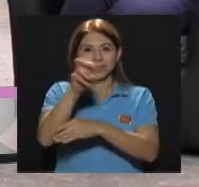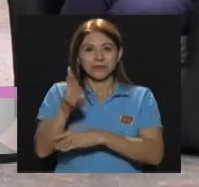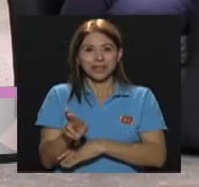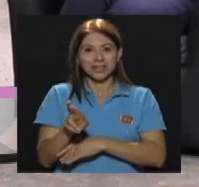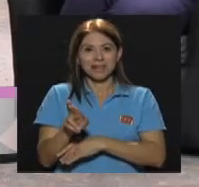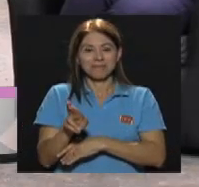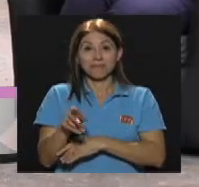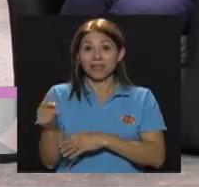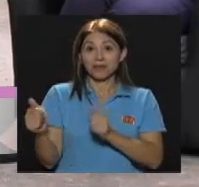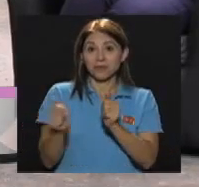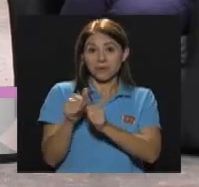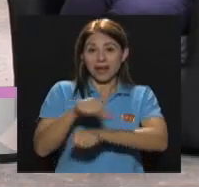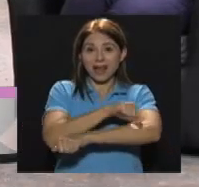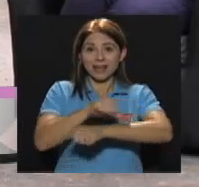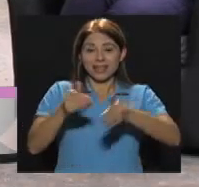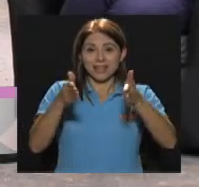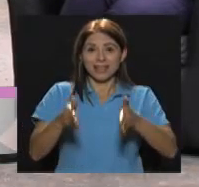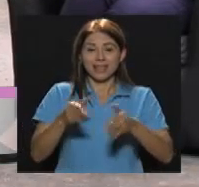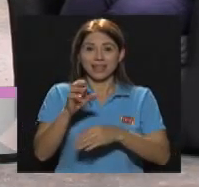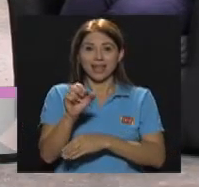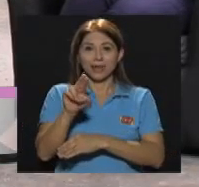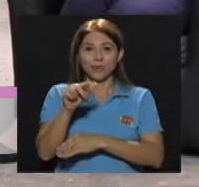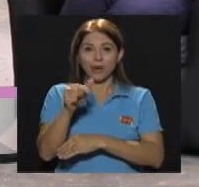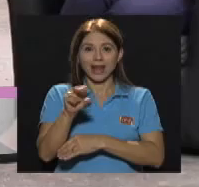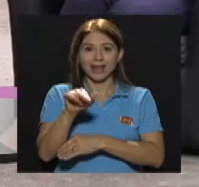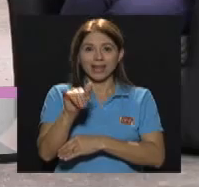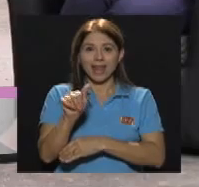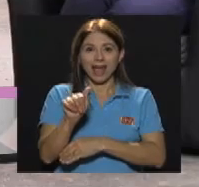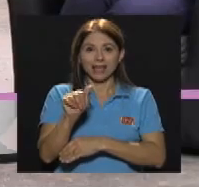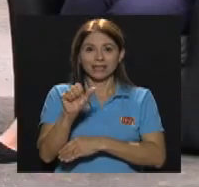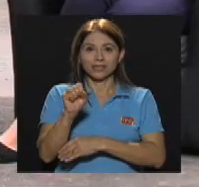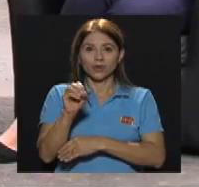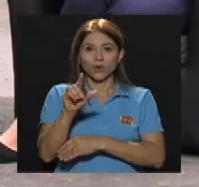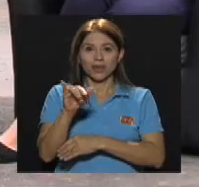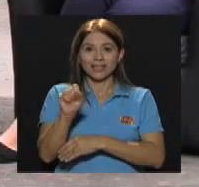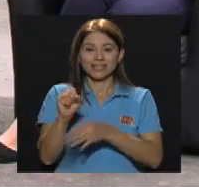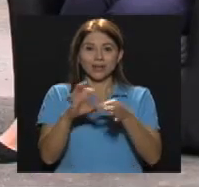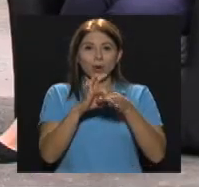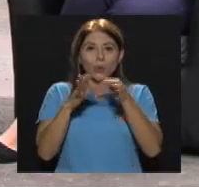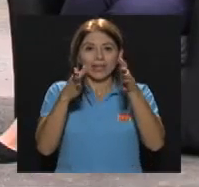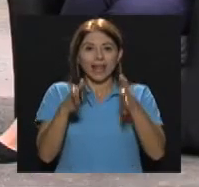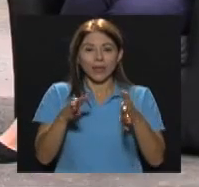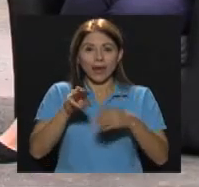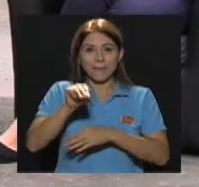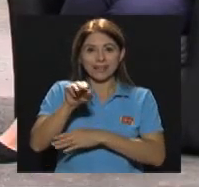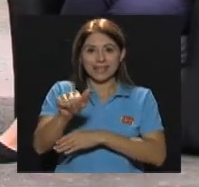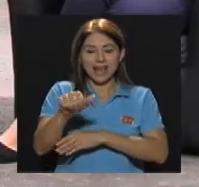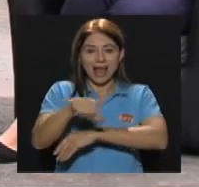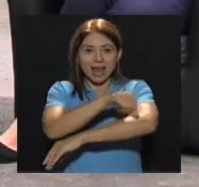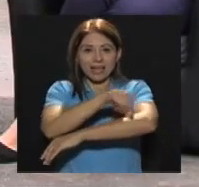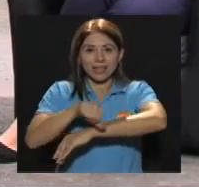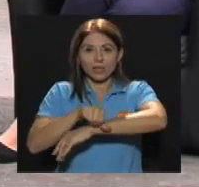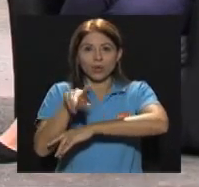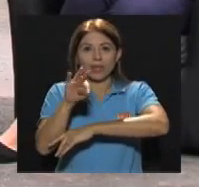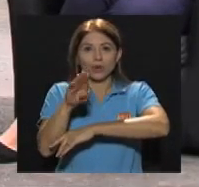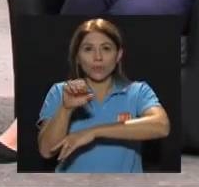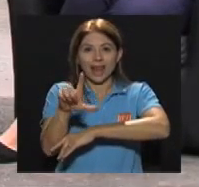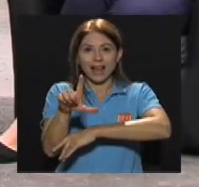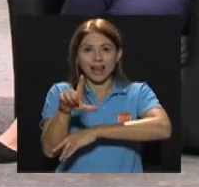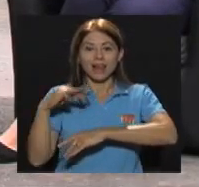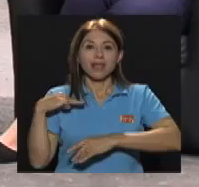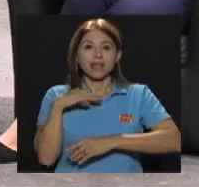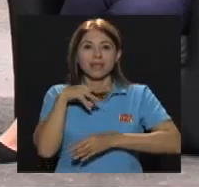nos acompaña la arquitecta Eugenia Solís Umaña, quien es coordinadora de la maestría en arquitectura tropical y